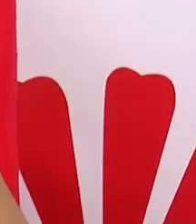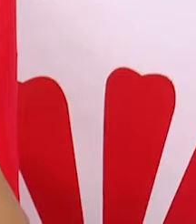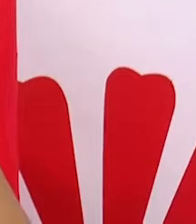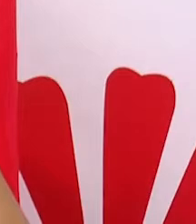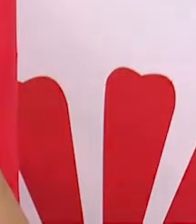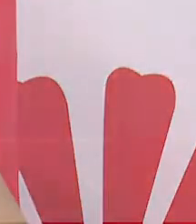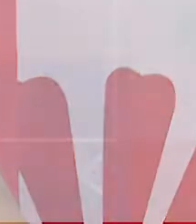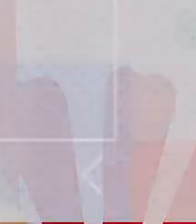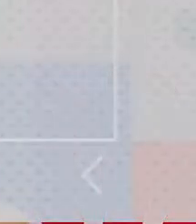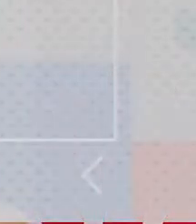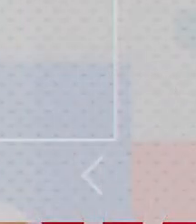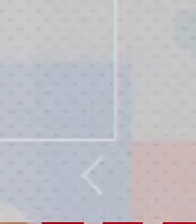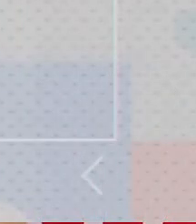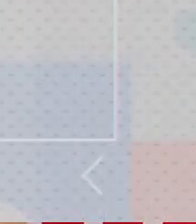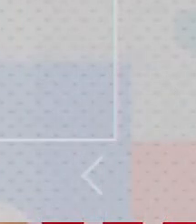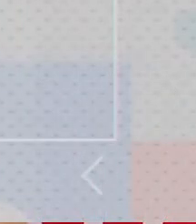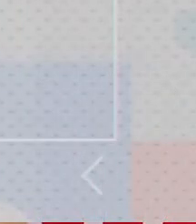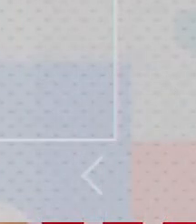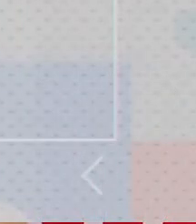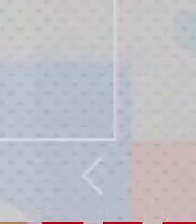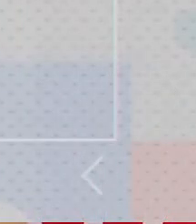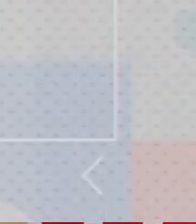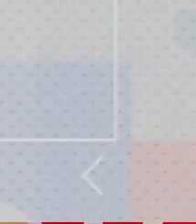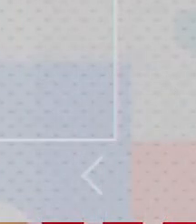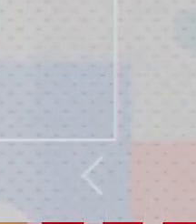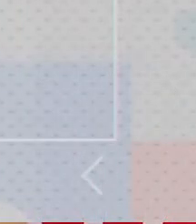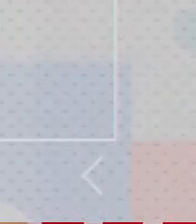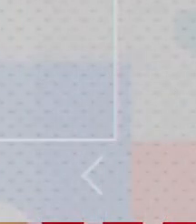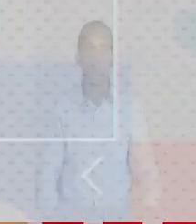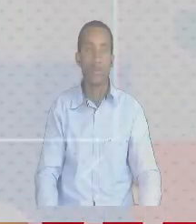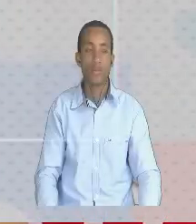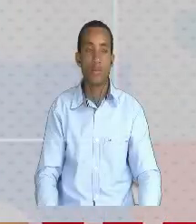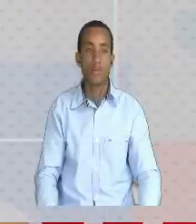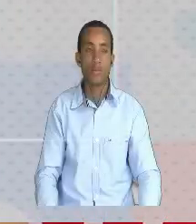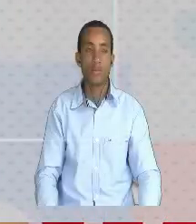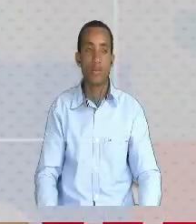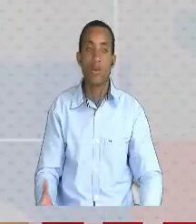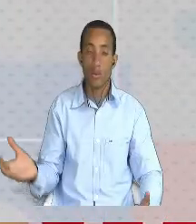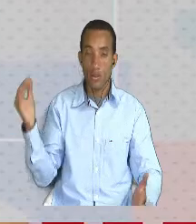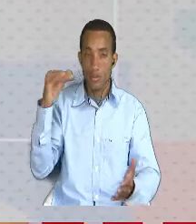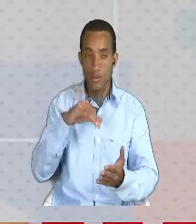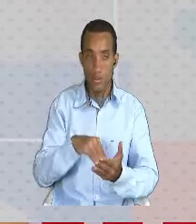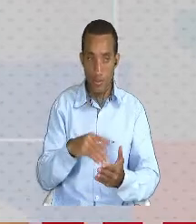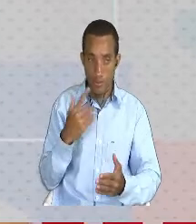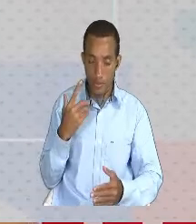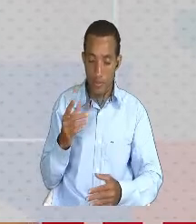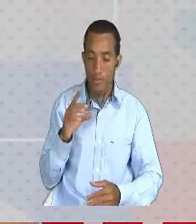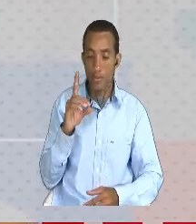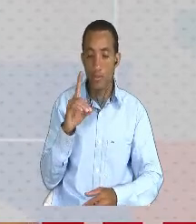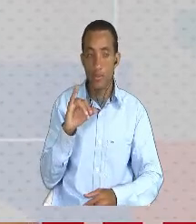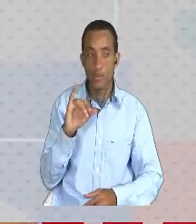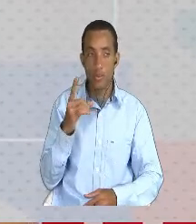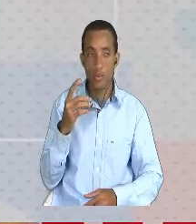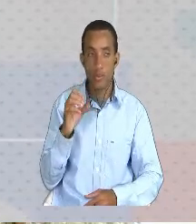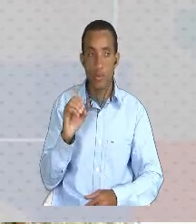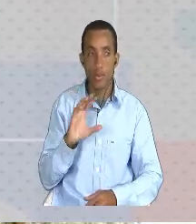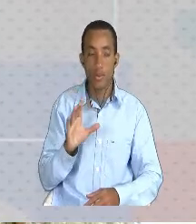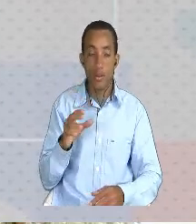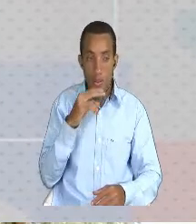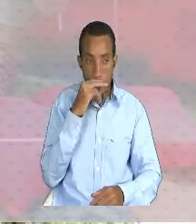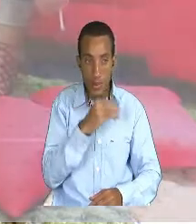Bueno, vuelvo aquí con Diego, que nos está contando de un proceso muy importante y muy interesante para el desarrollo de nuestra ciudad, porque es que, Diego, los niños son